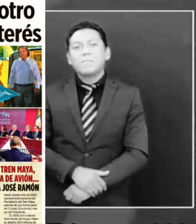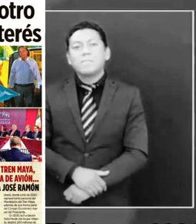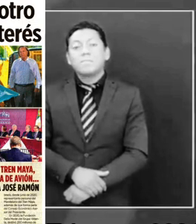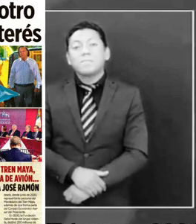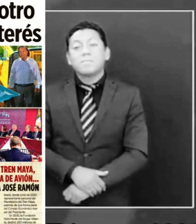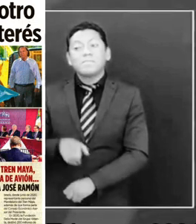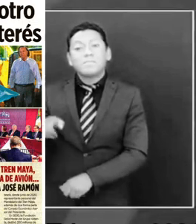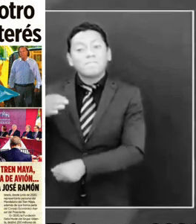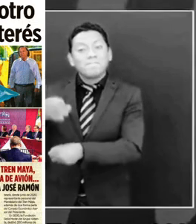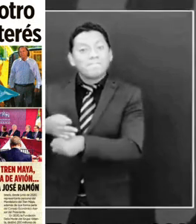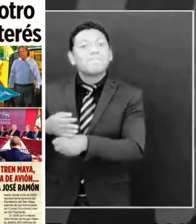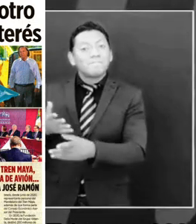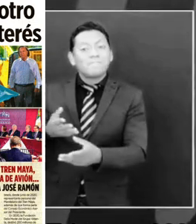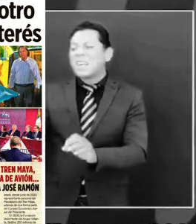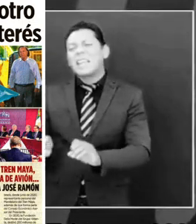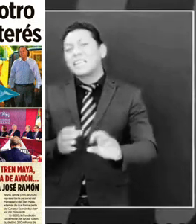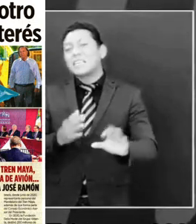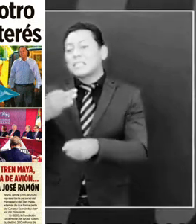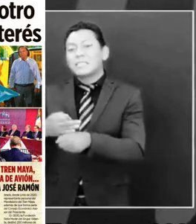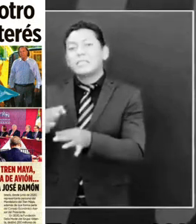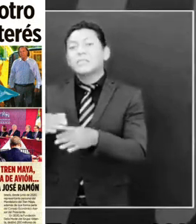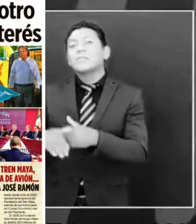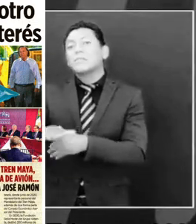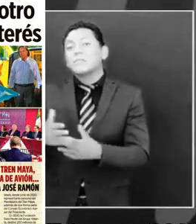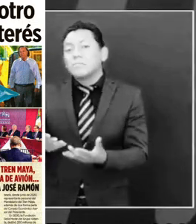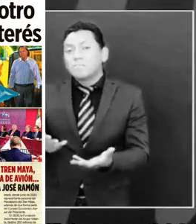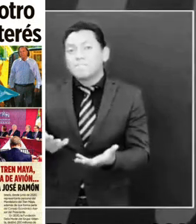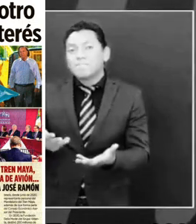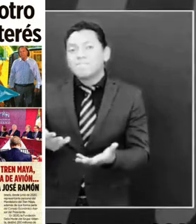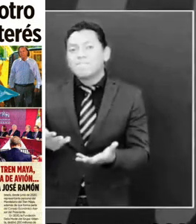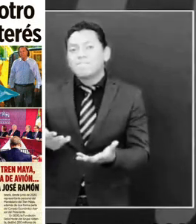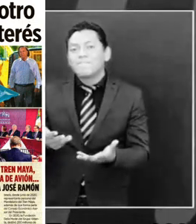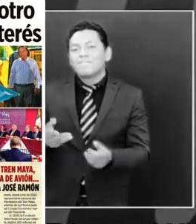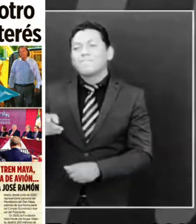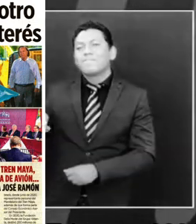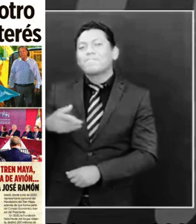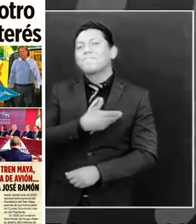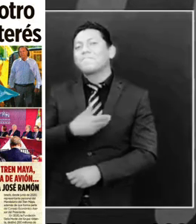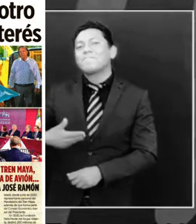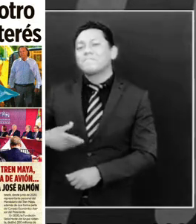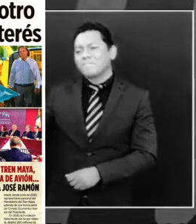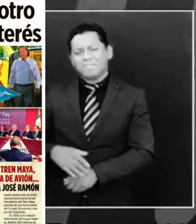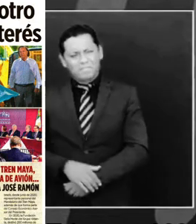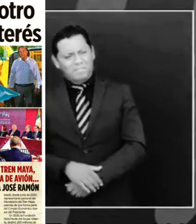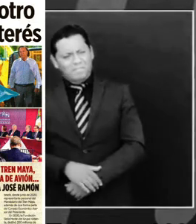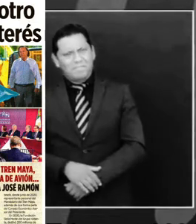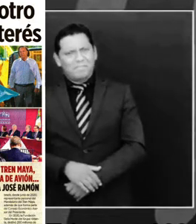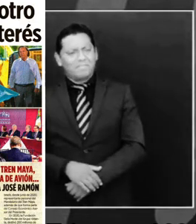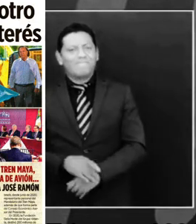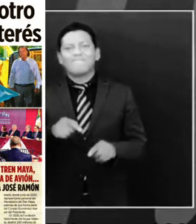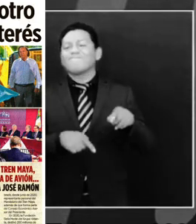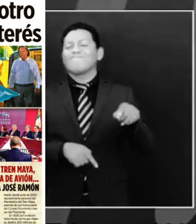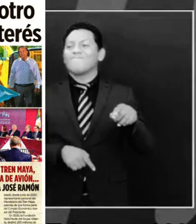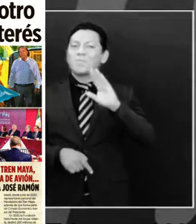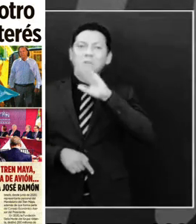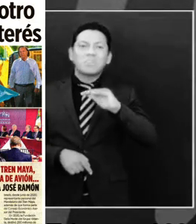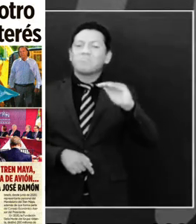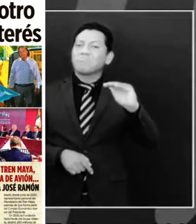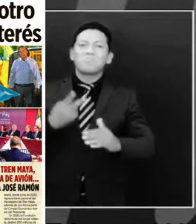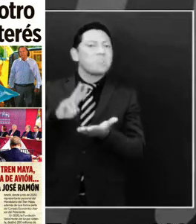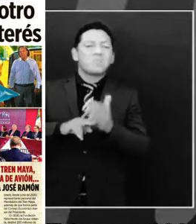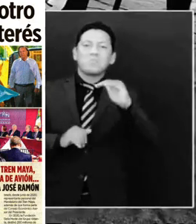A partir de ese momento, ya para el servidor público, el presidente se demeritó, se